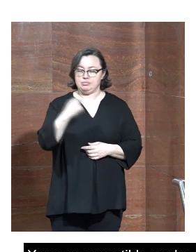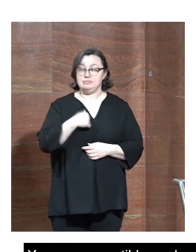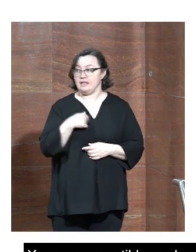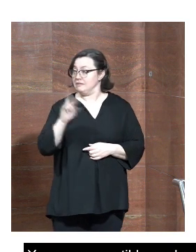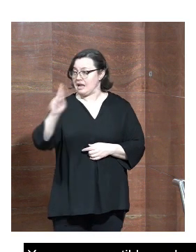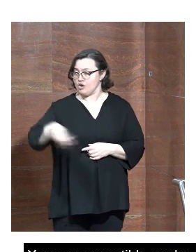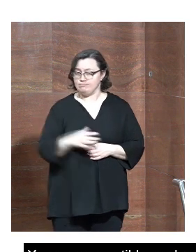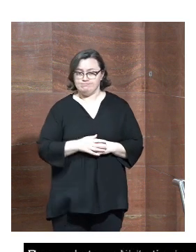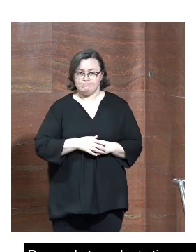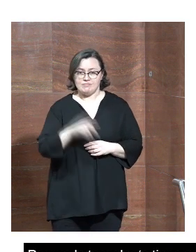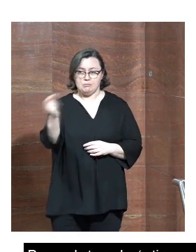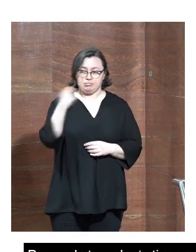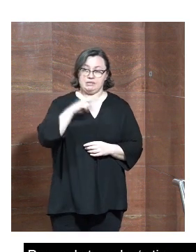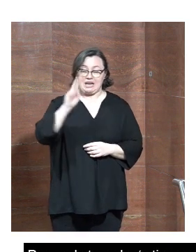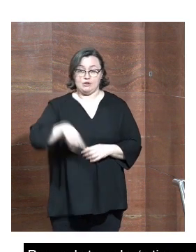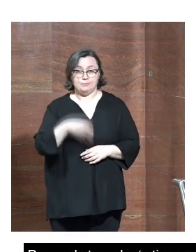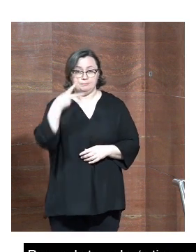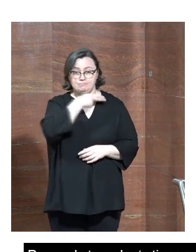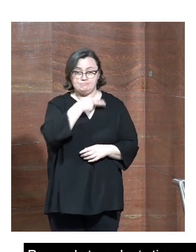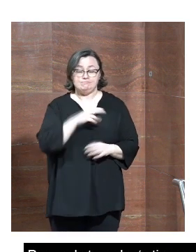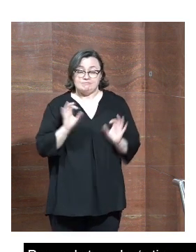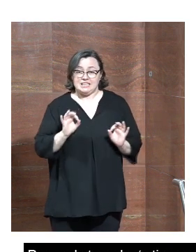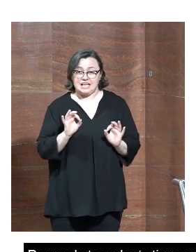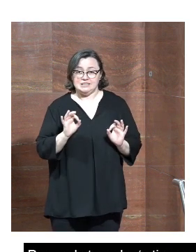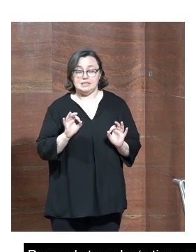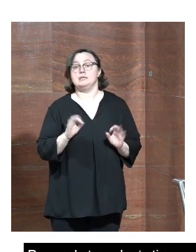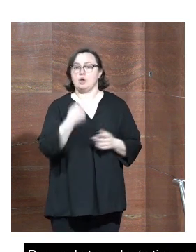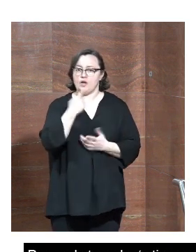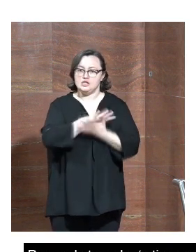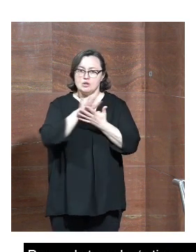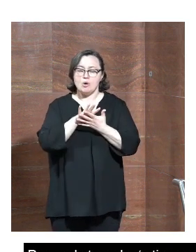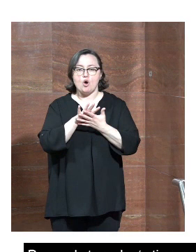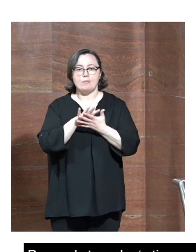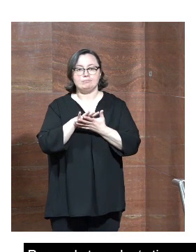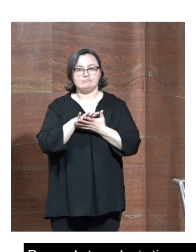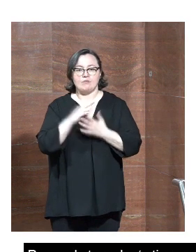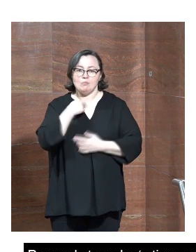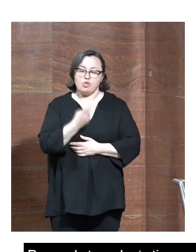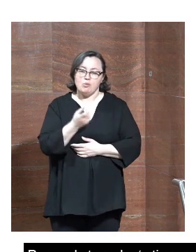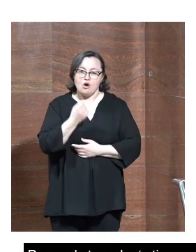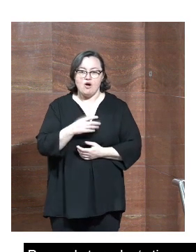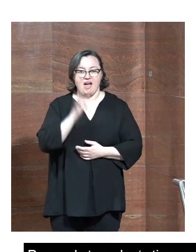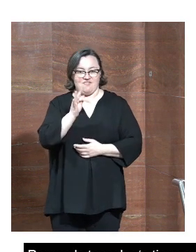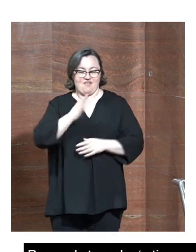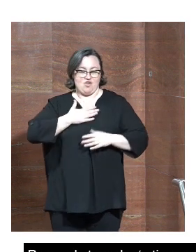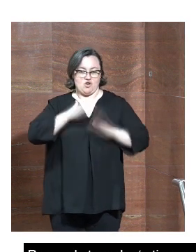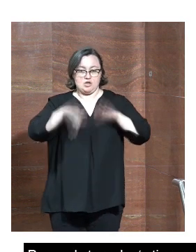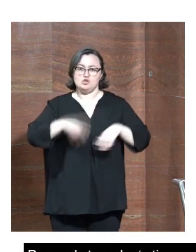qué razón tienen, es que nos lo tenemos que tragar porque es así. Pero bueno, dicho esto, quiero romper una brecha. Yo creo que también